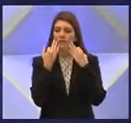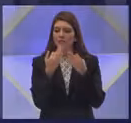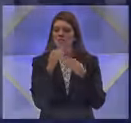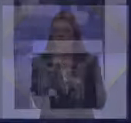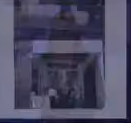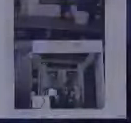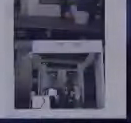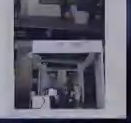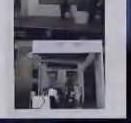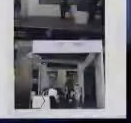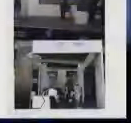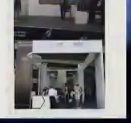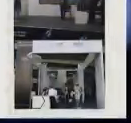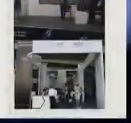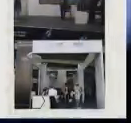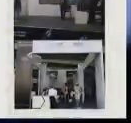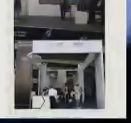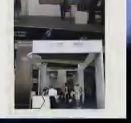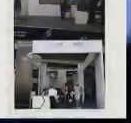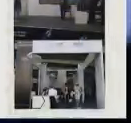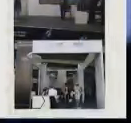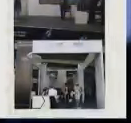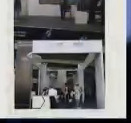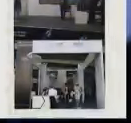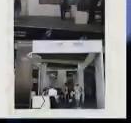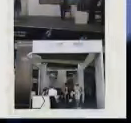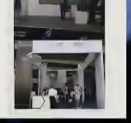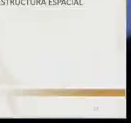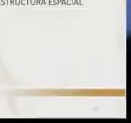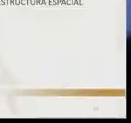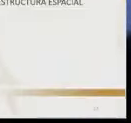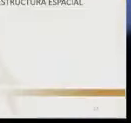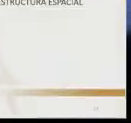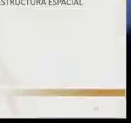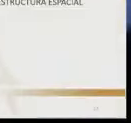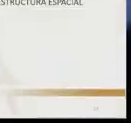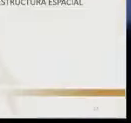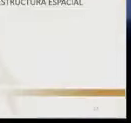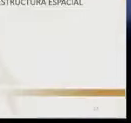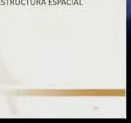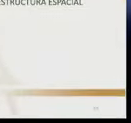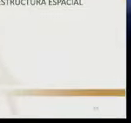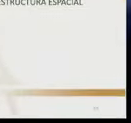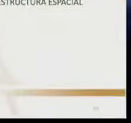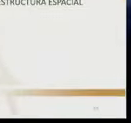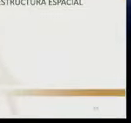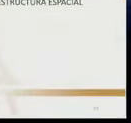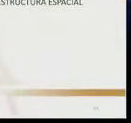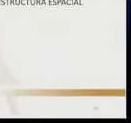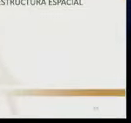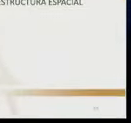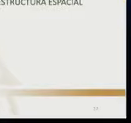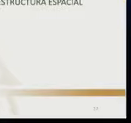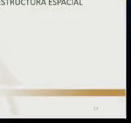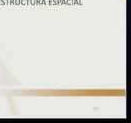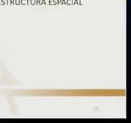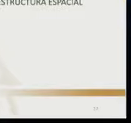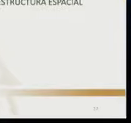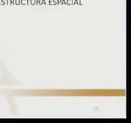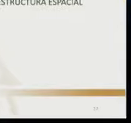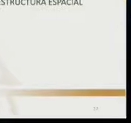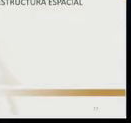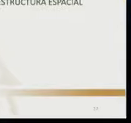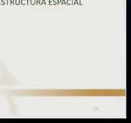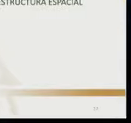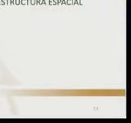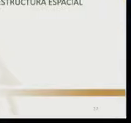secreta de comunicaciones la tecnología espacial mexicana que es la prolongación del aeronáutico capítulo 2 infraestructuras de